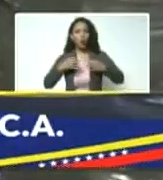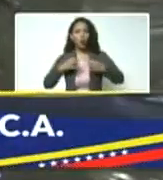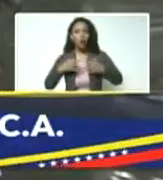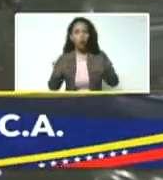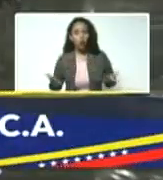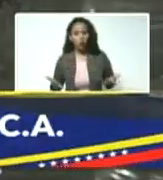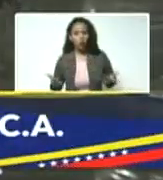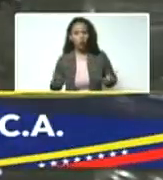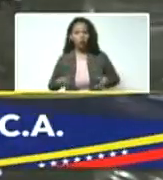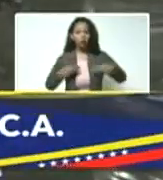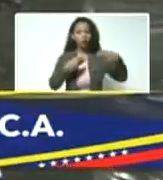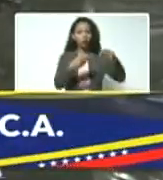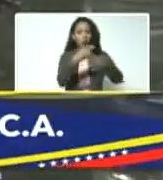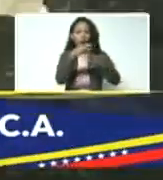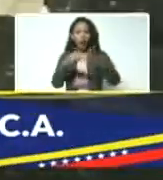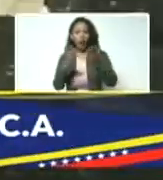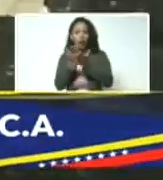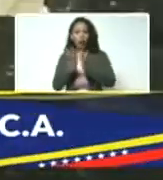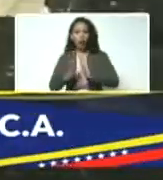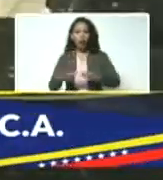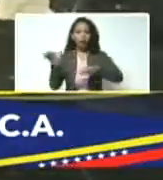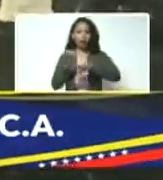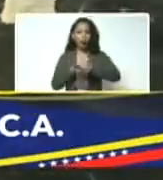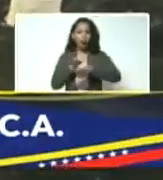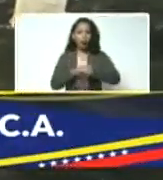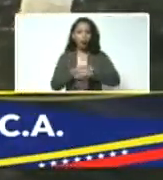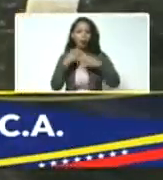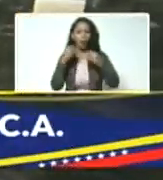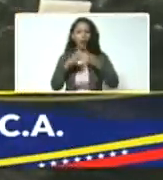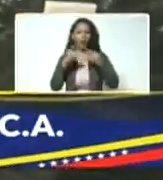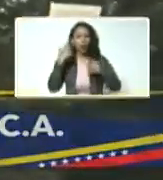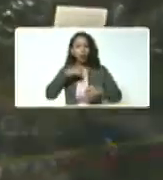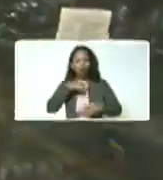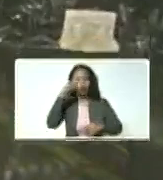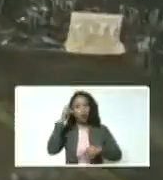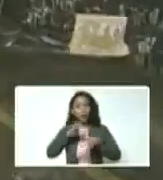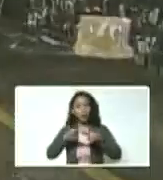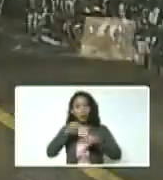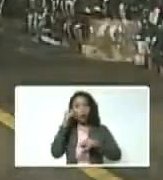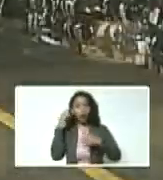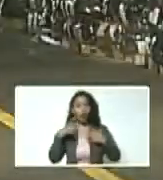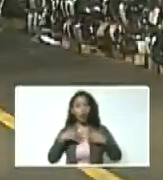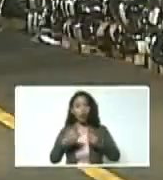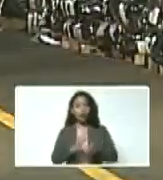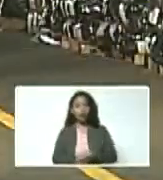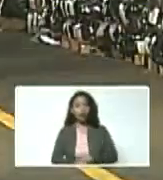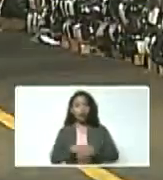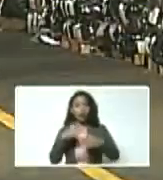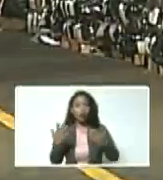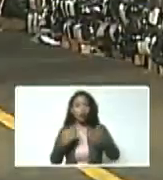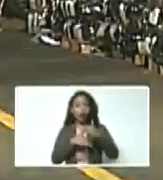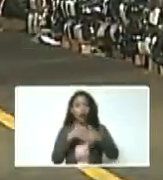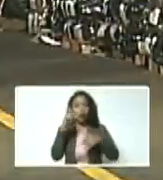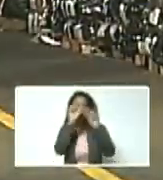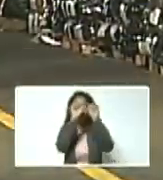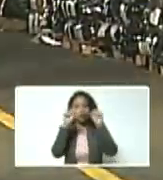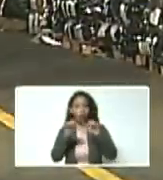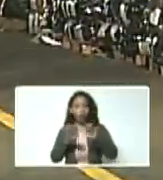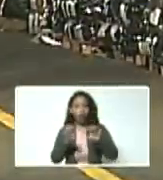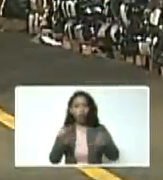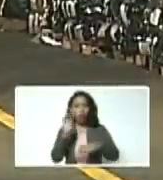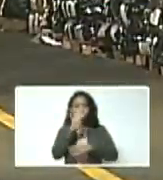la dotación escolar, el calzado para todos nuestros niños y adolescentes que están en nuestro sistema educativo en